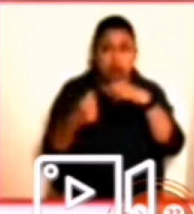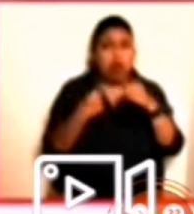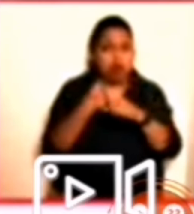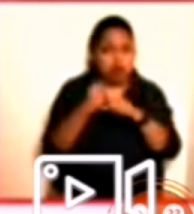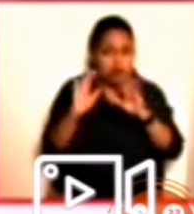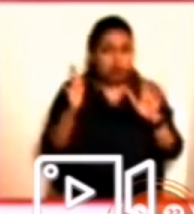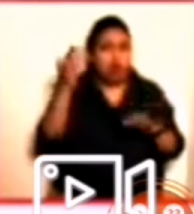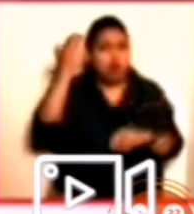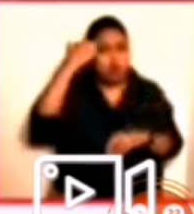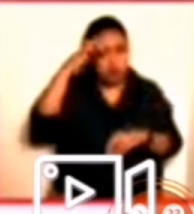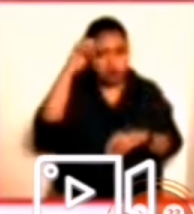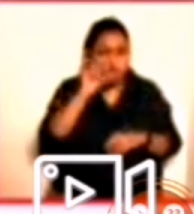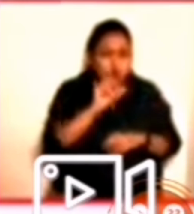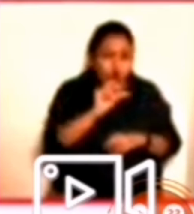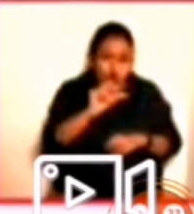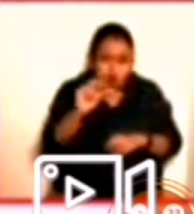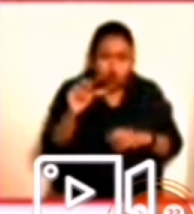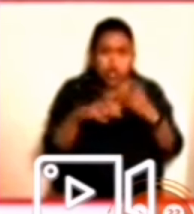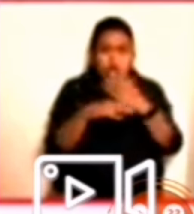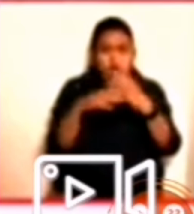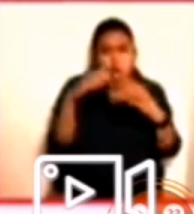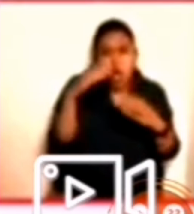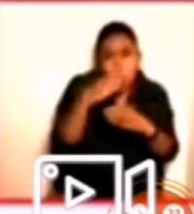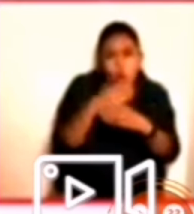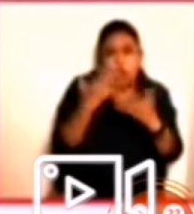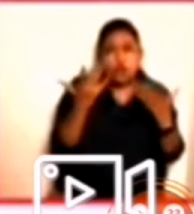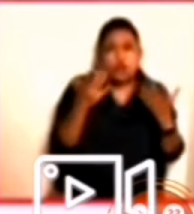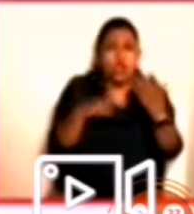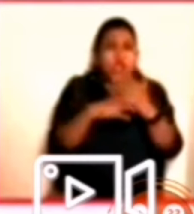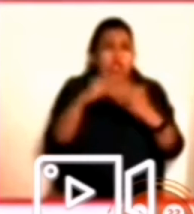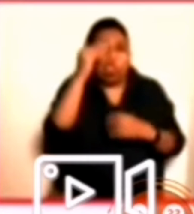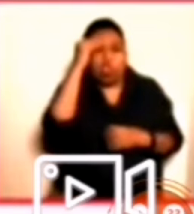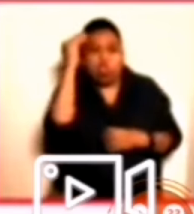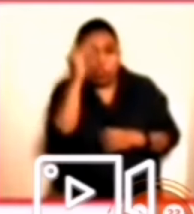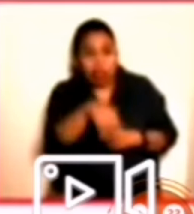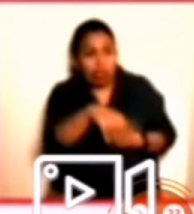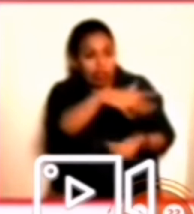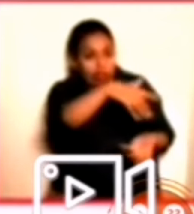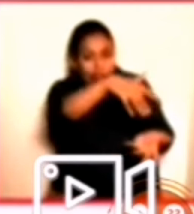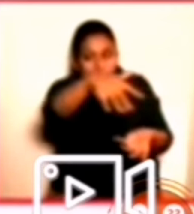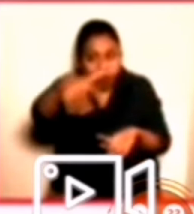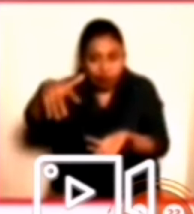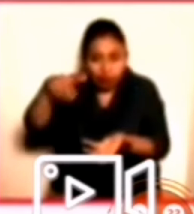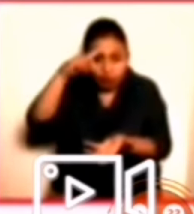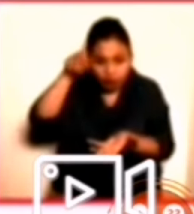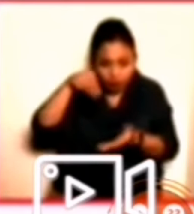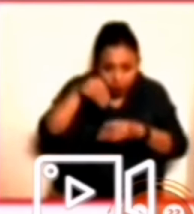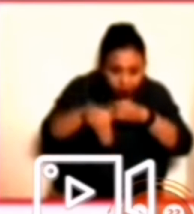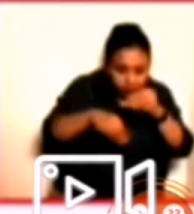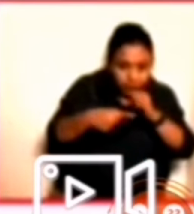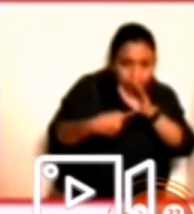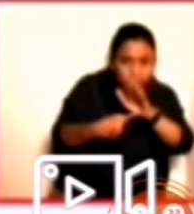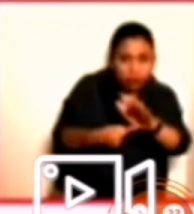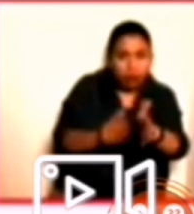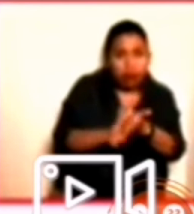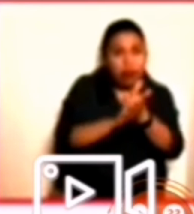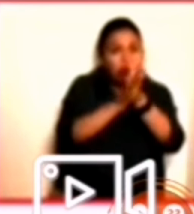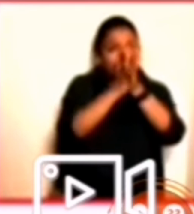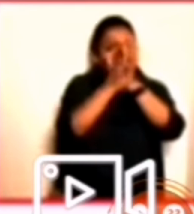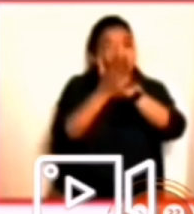con miniaturas objetos cosas olvidadas y van cobrando un